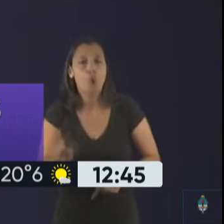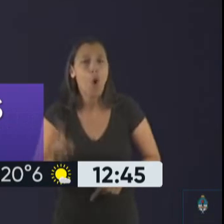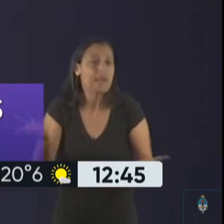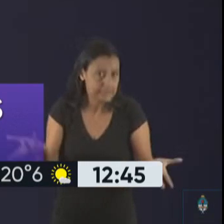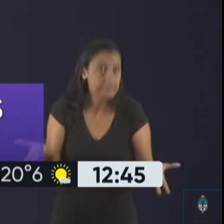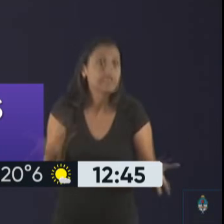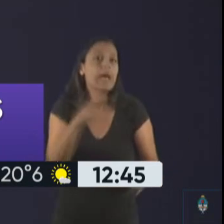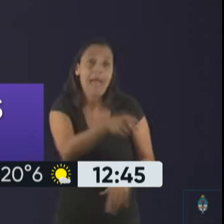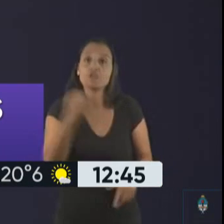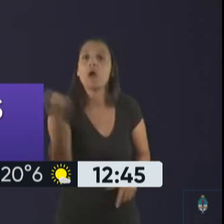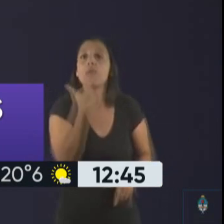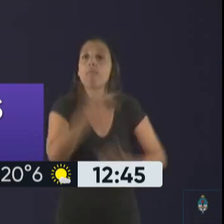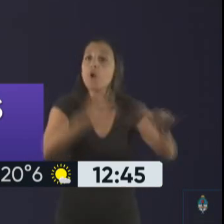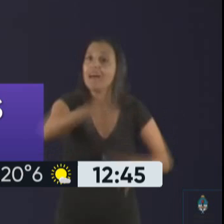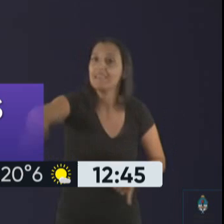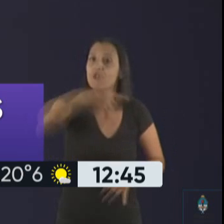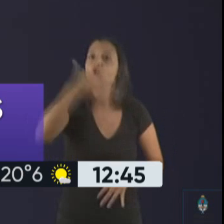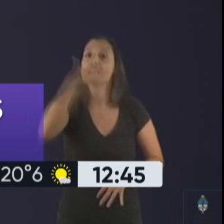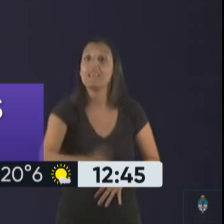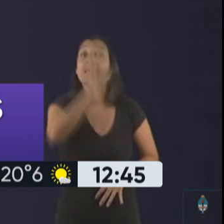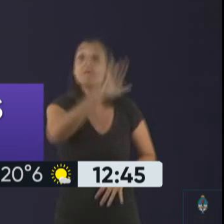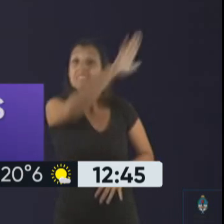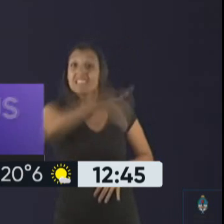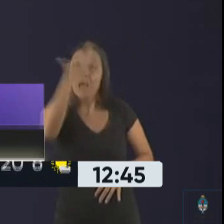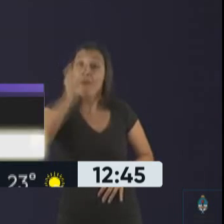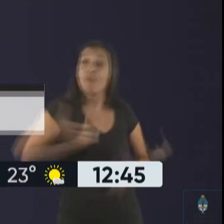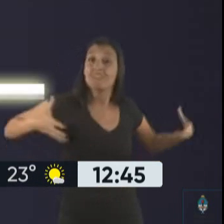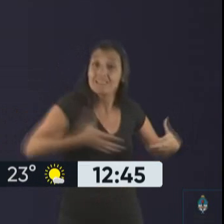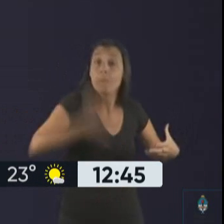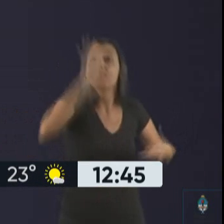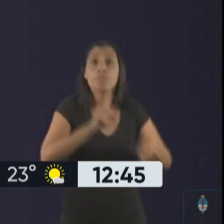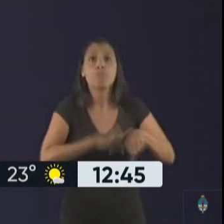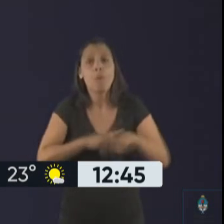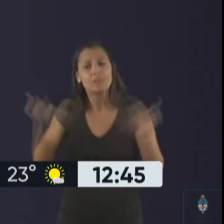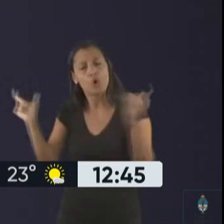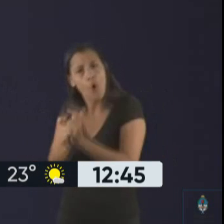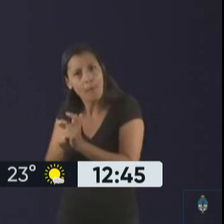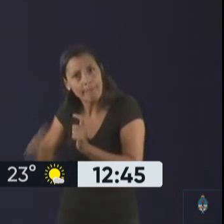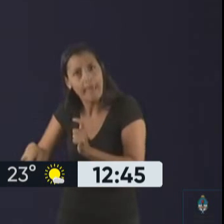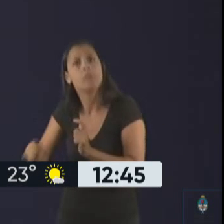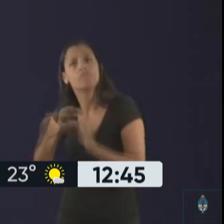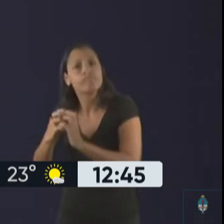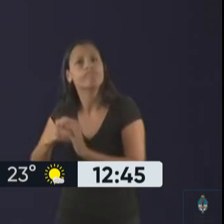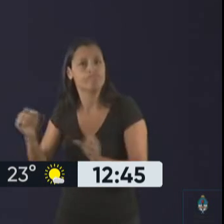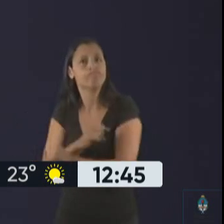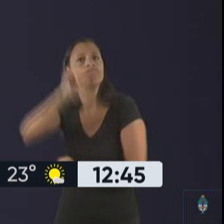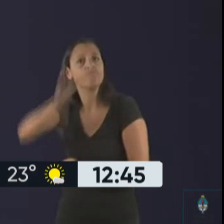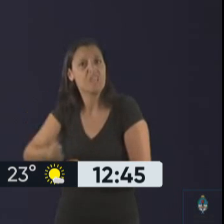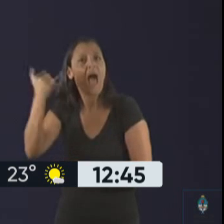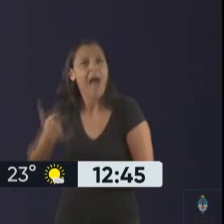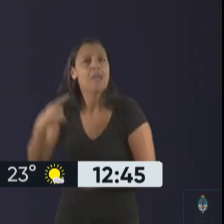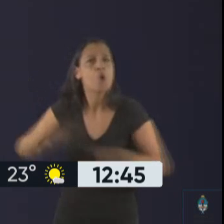absolutamente imprescindible decirlo. Es solamente en el supuesto que el comité de crisis defina que existen actos